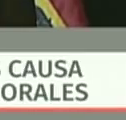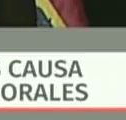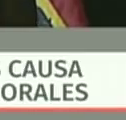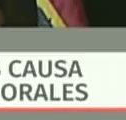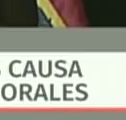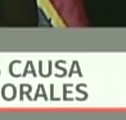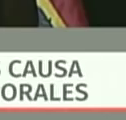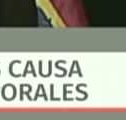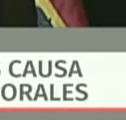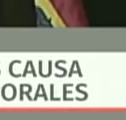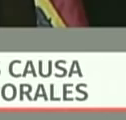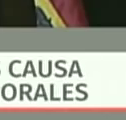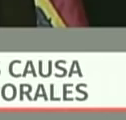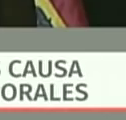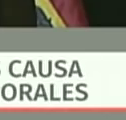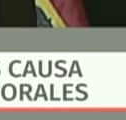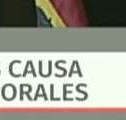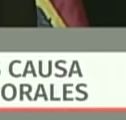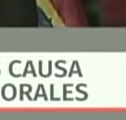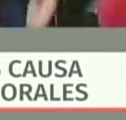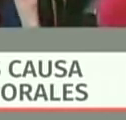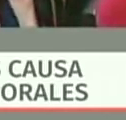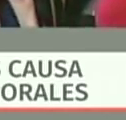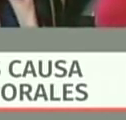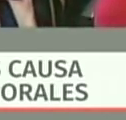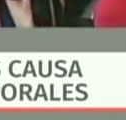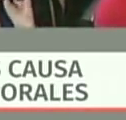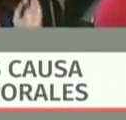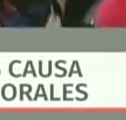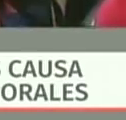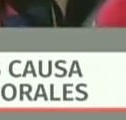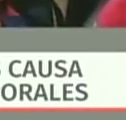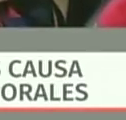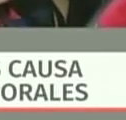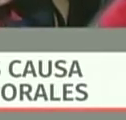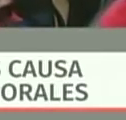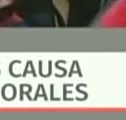el ejemplo de Fidel, ese pueblo revolucionario.